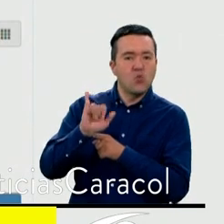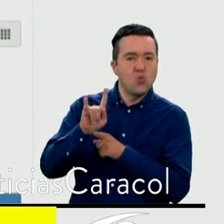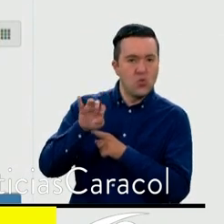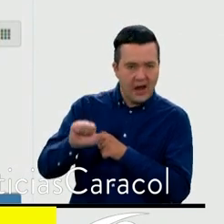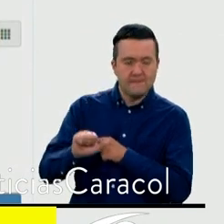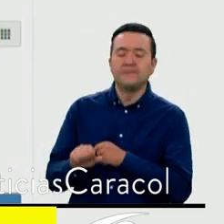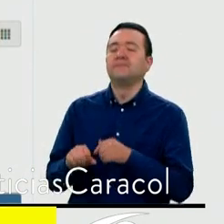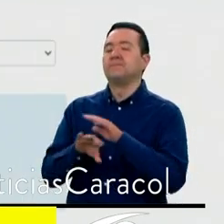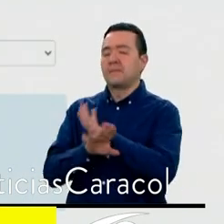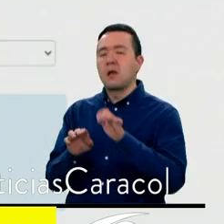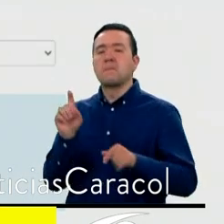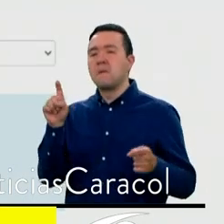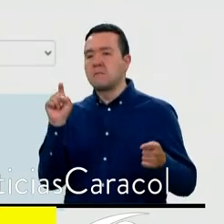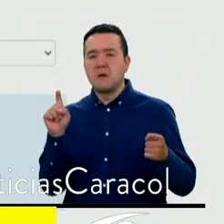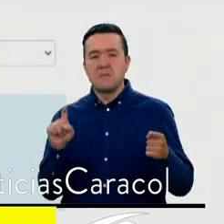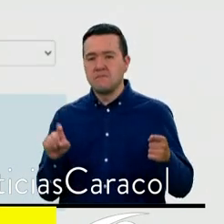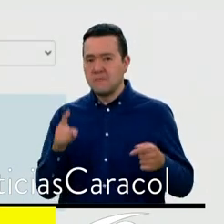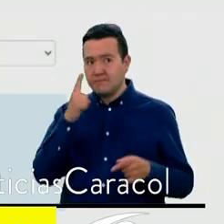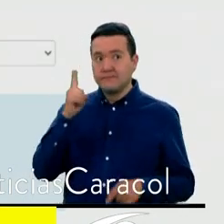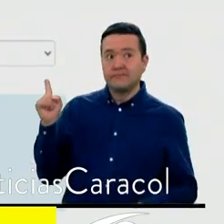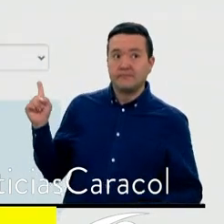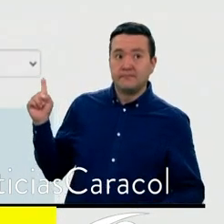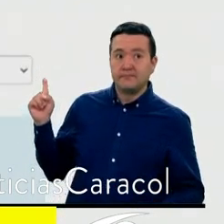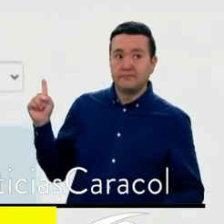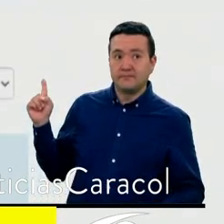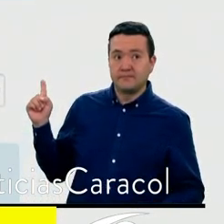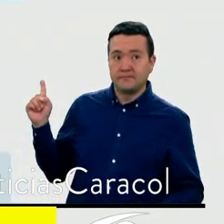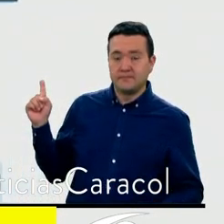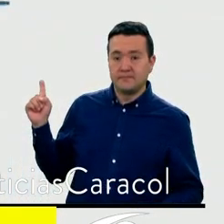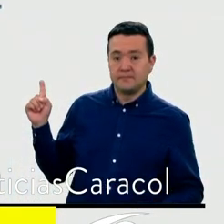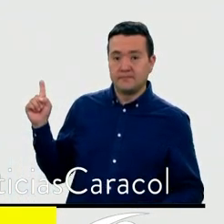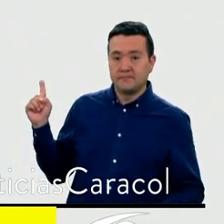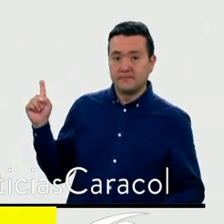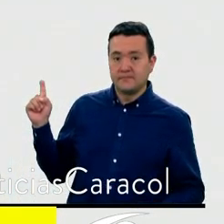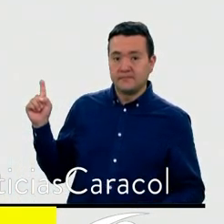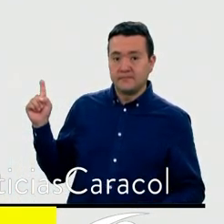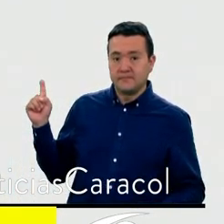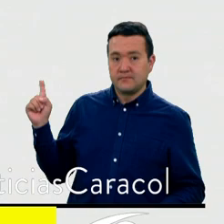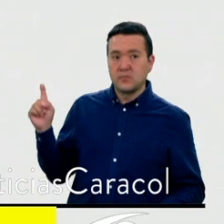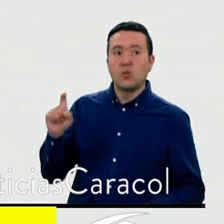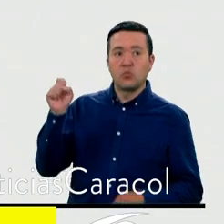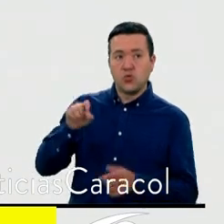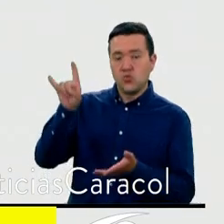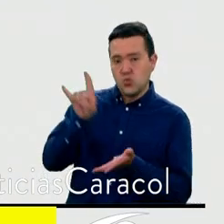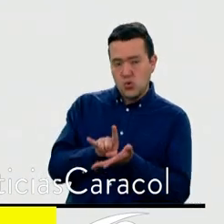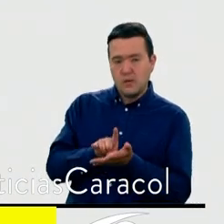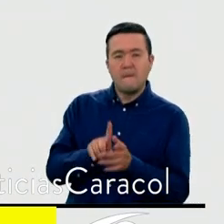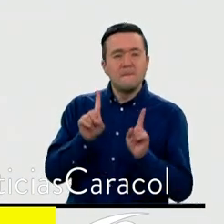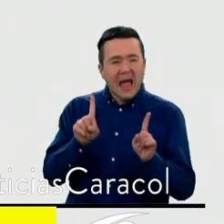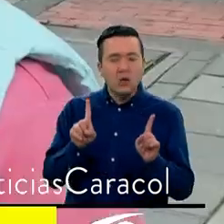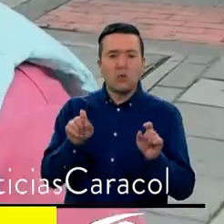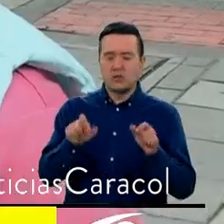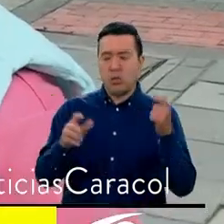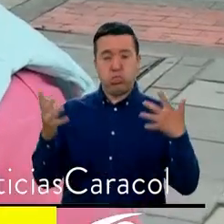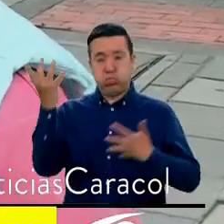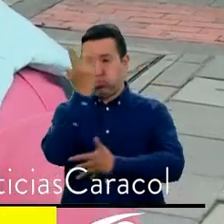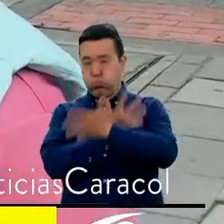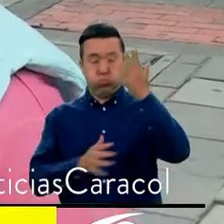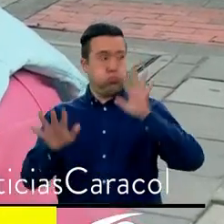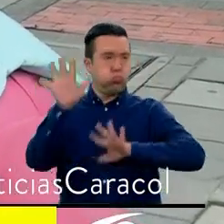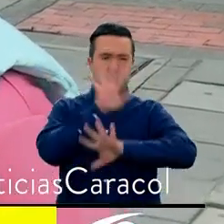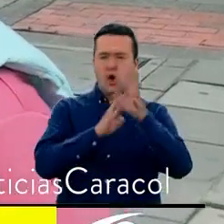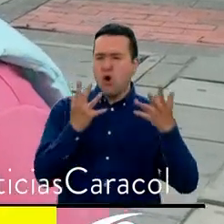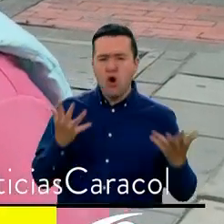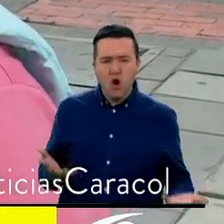de inmediato aparecerá este botón que le permitirá descargar su certificado. Sin embargo, aún reina la desinformación. Que